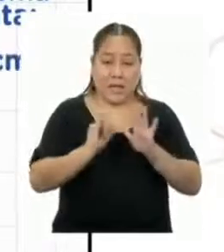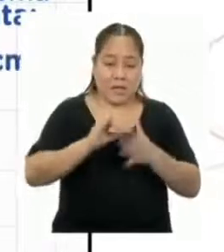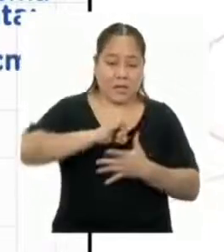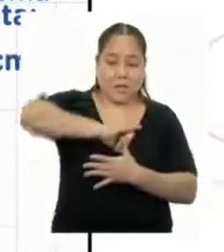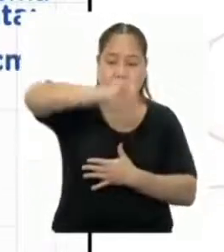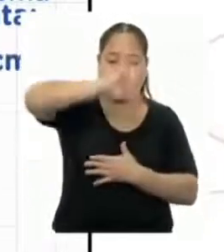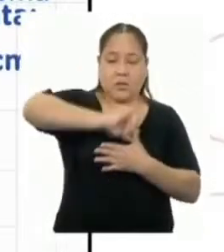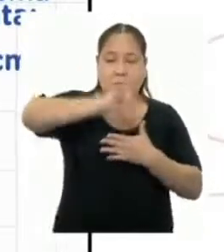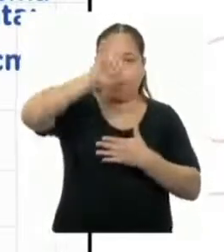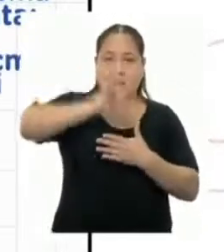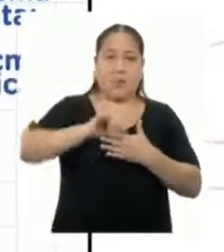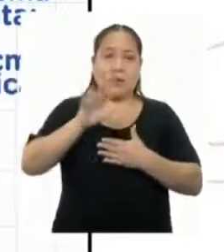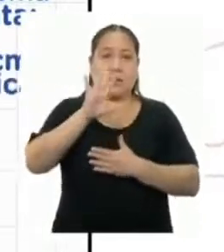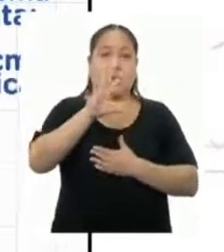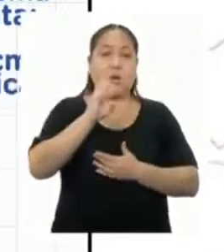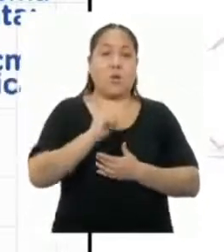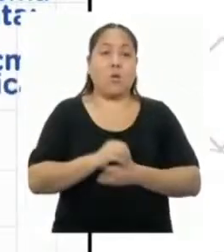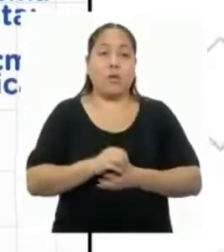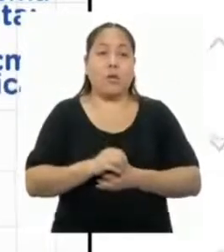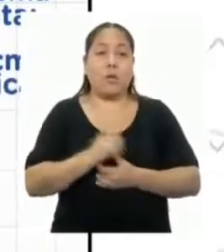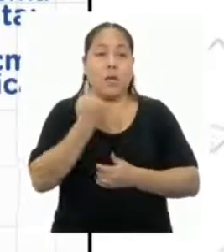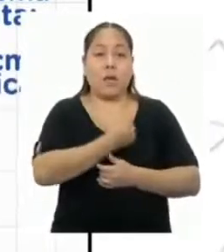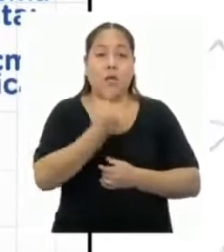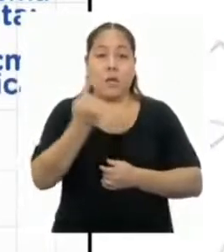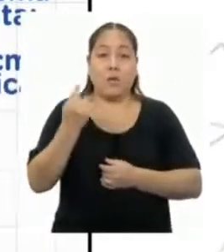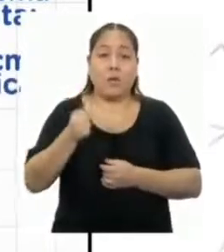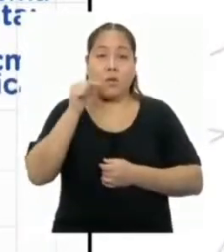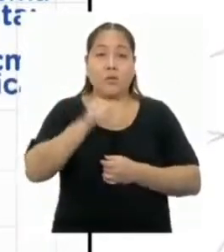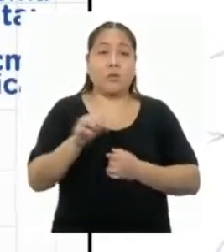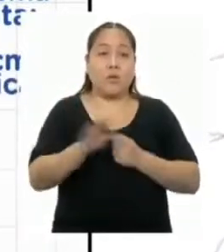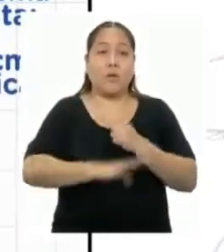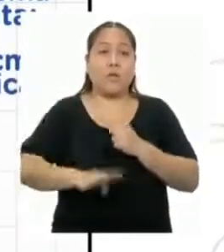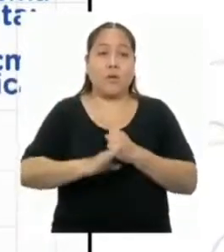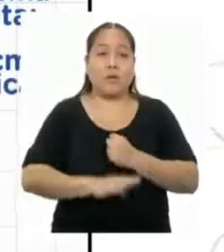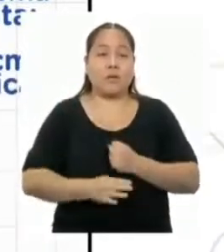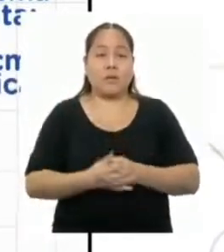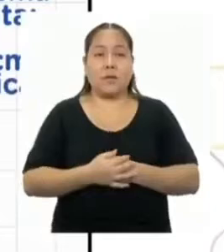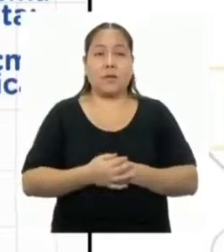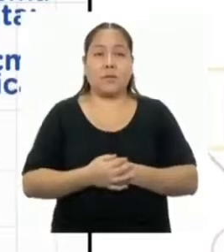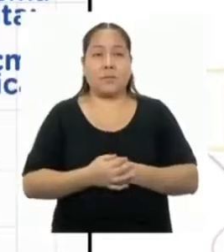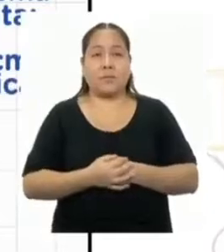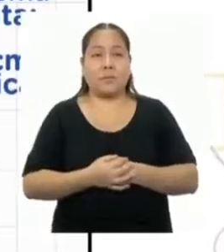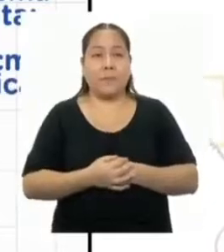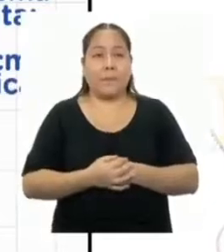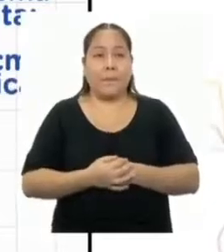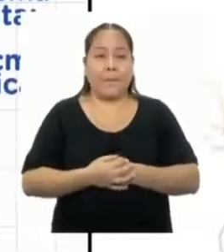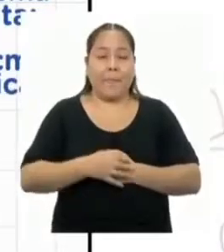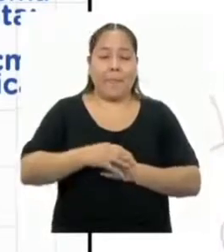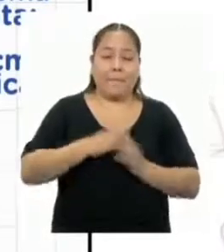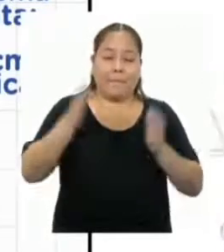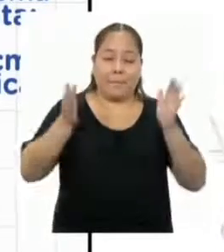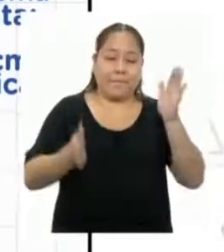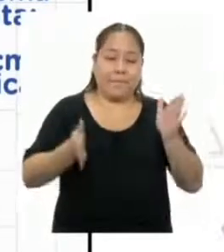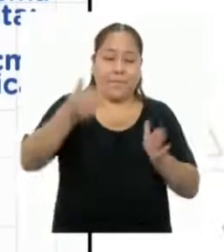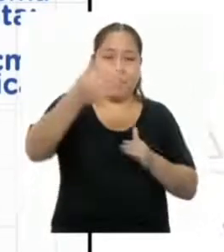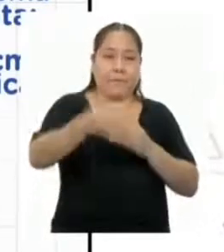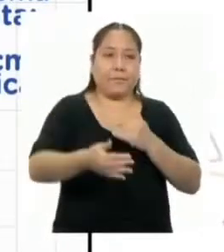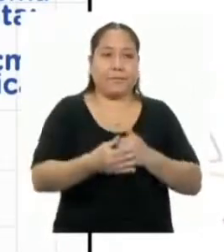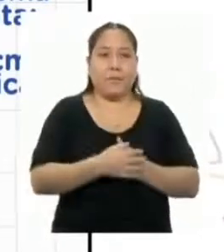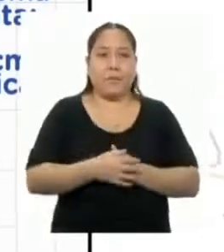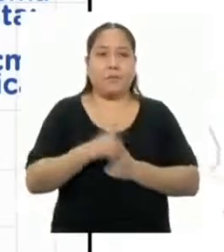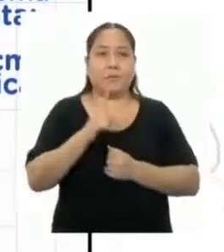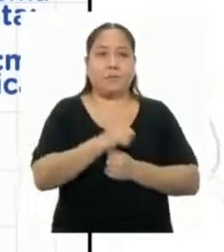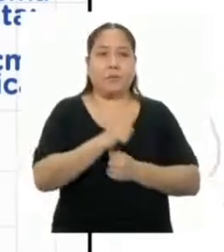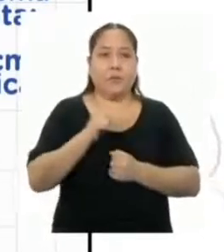de 50 centímetros cada uno. Estas serían las aristas básicas. Y a ver, para las aristas laterales voy a